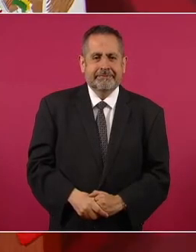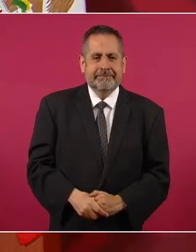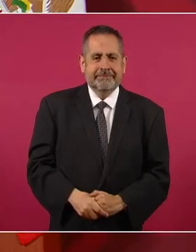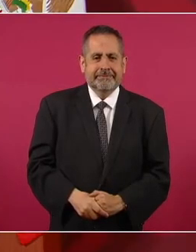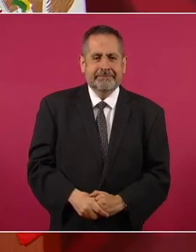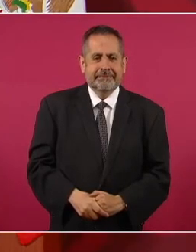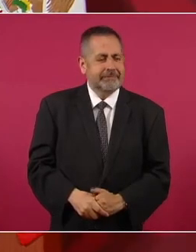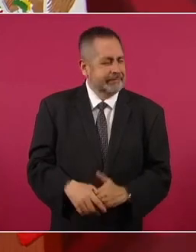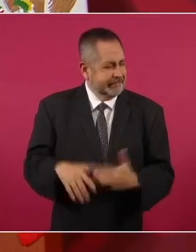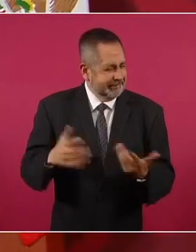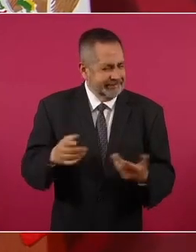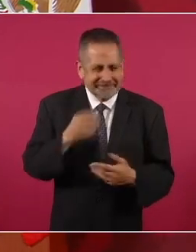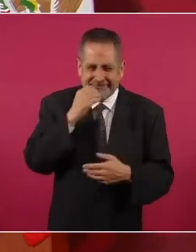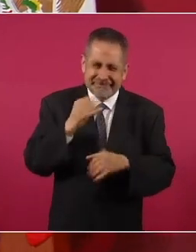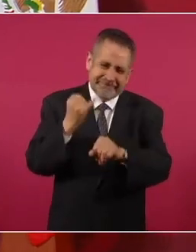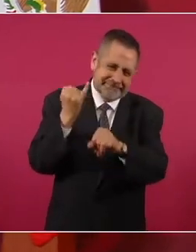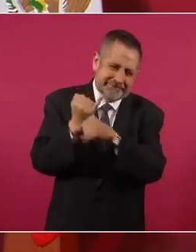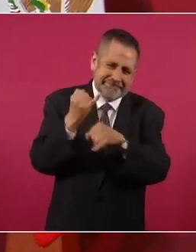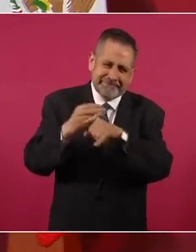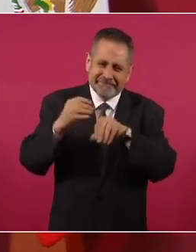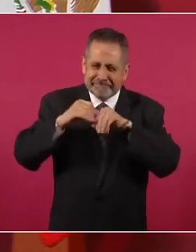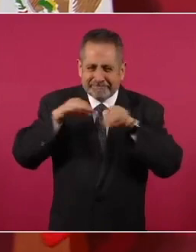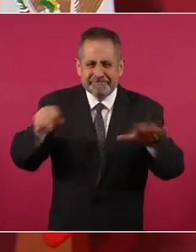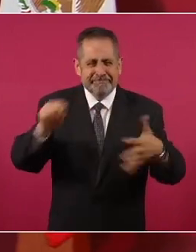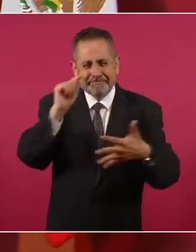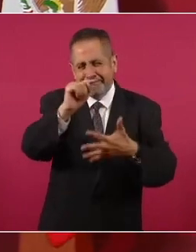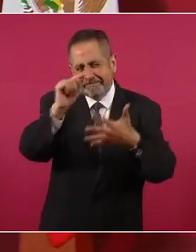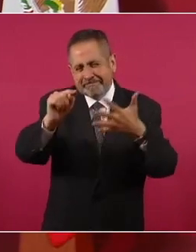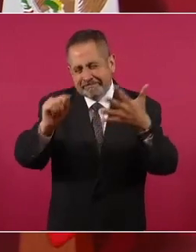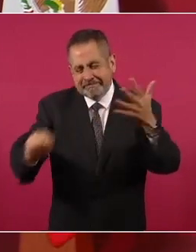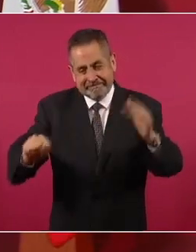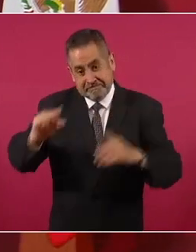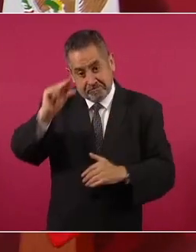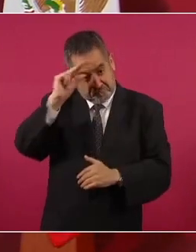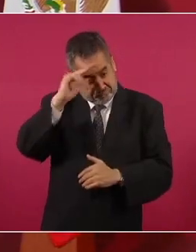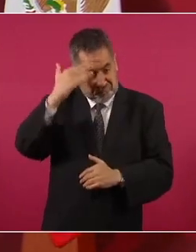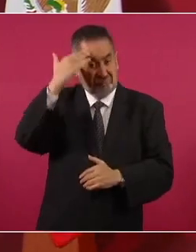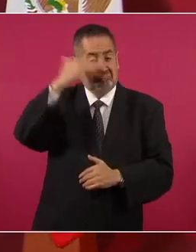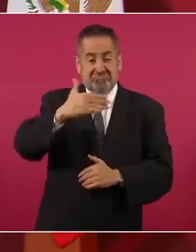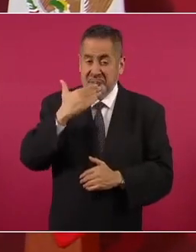Es que en las redes hay muchísima sabiduría.